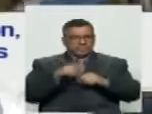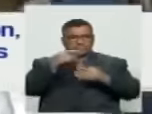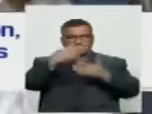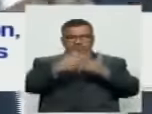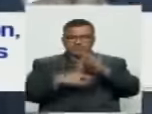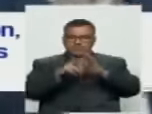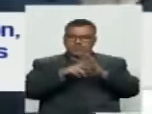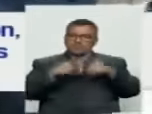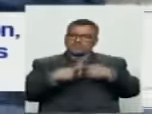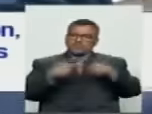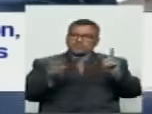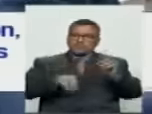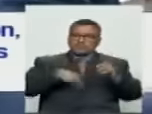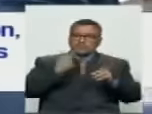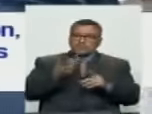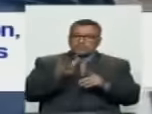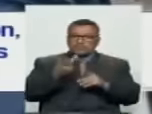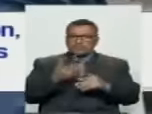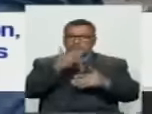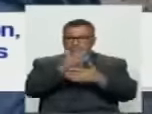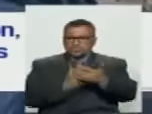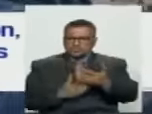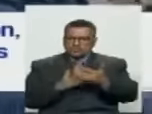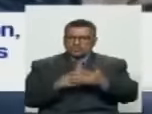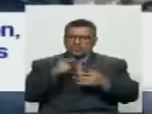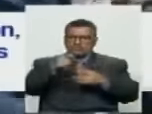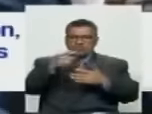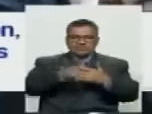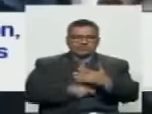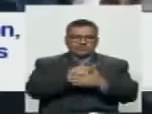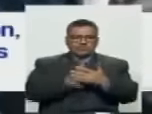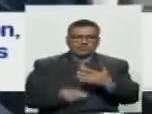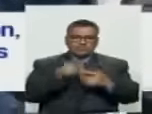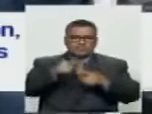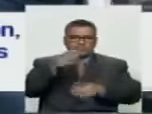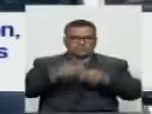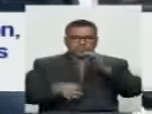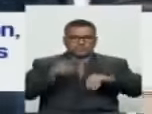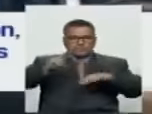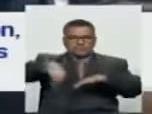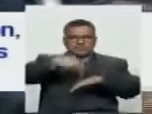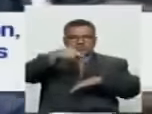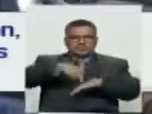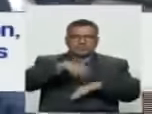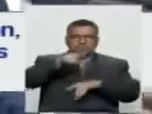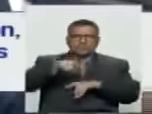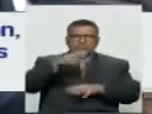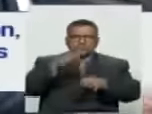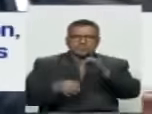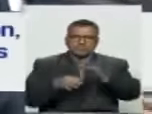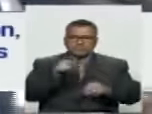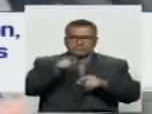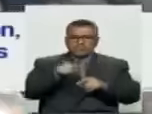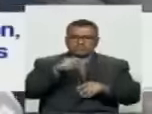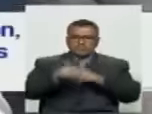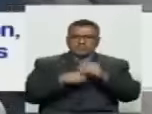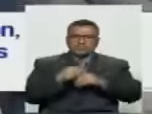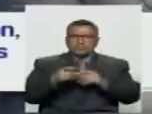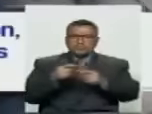registro público, podrá interponerse demanda de nulidad ante los juzgados nacionales de la jurisdicción